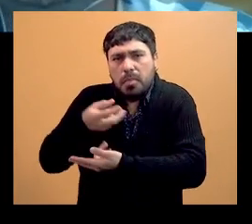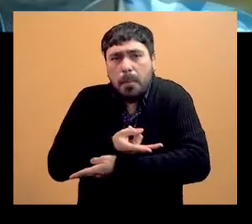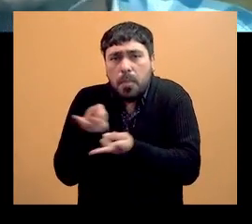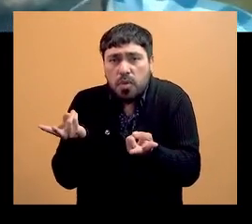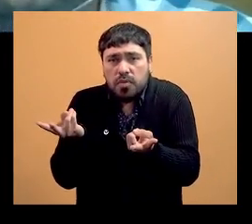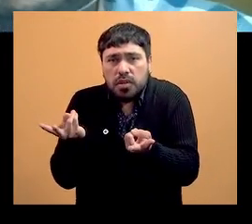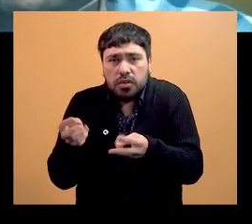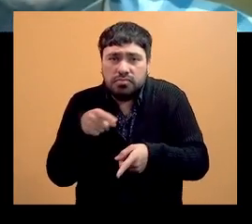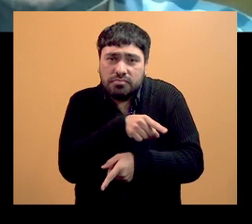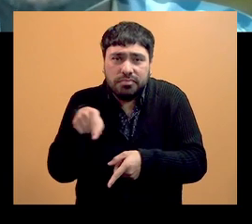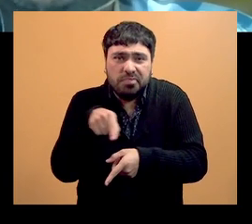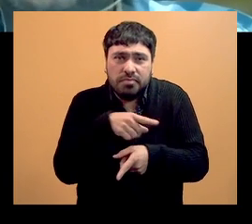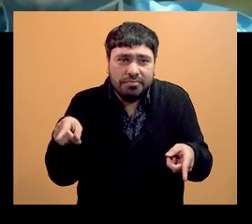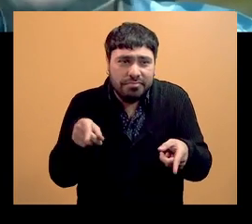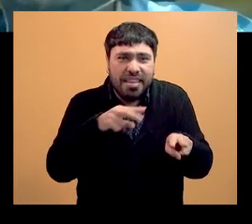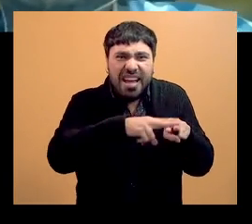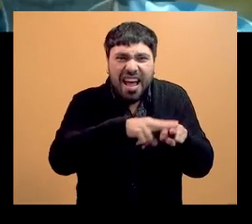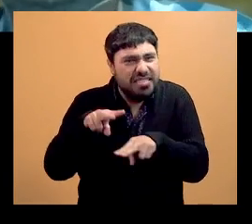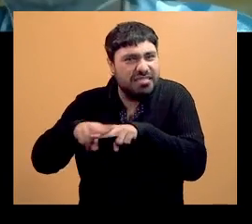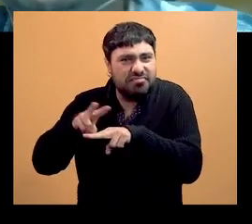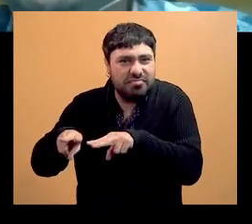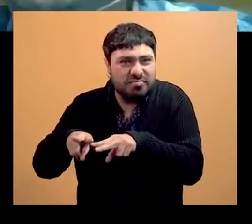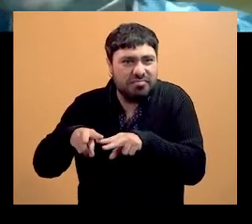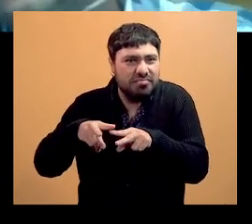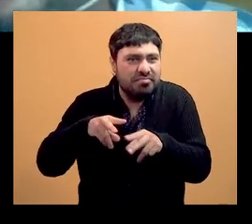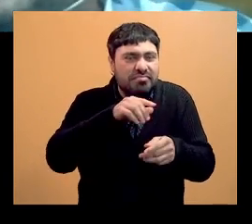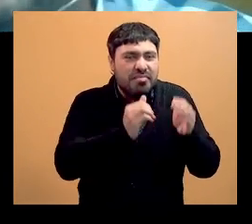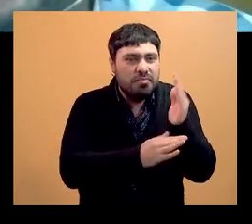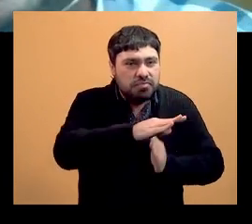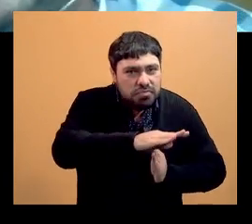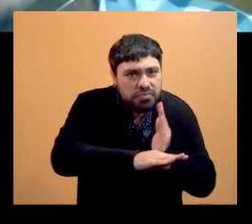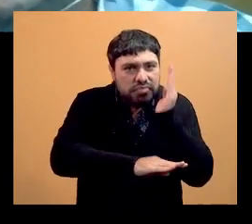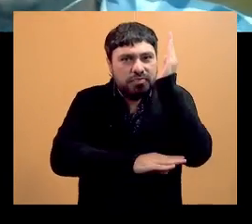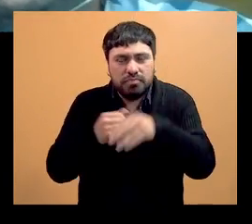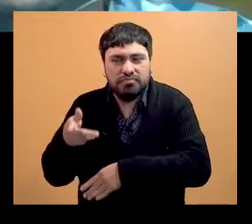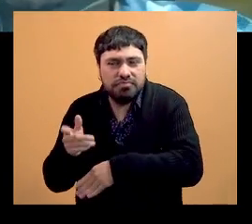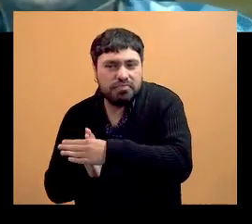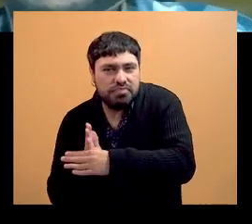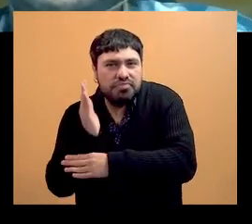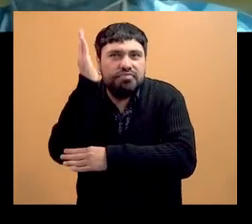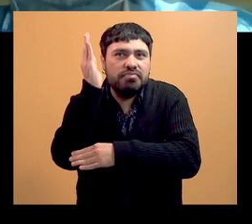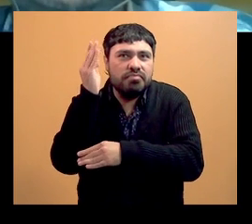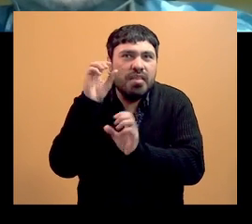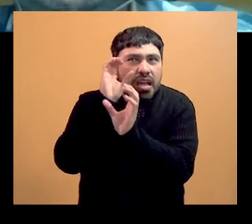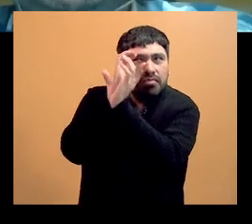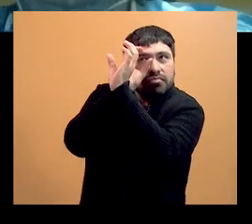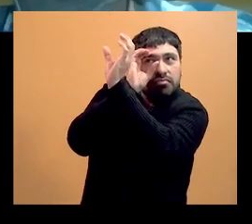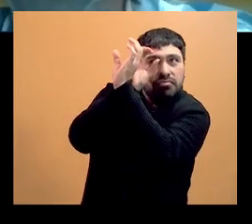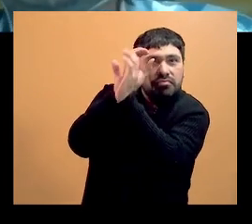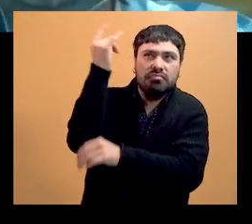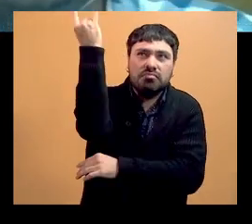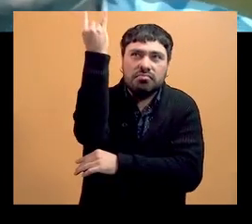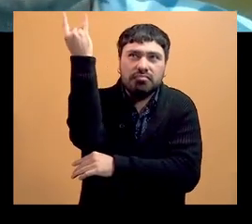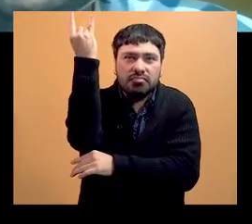que tienen que ver con tecnologías espaciales ha ido cambiando el panorama en el cual nos encontramos hoy en día y que en realidad hace que de